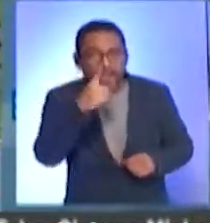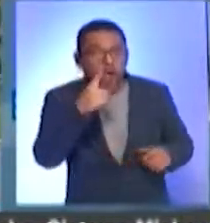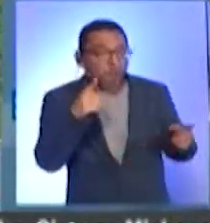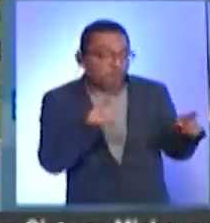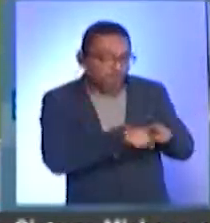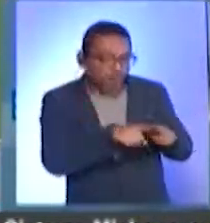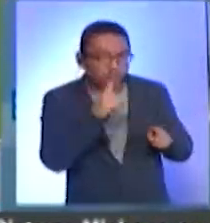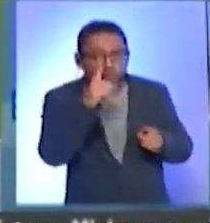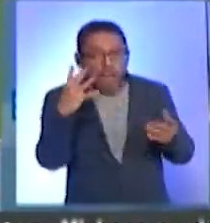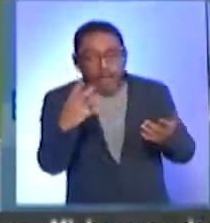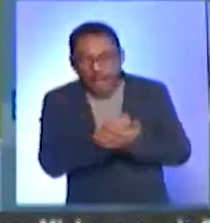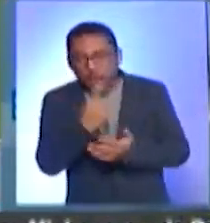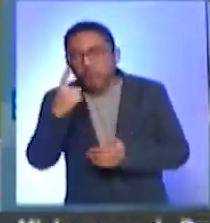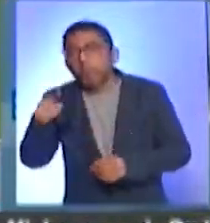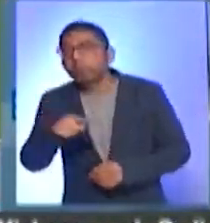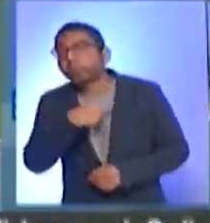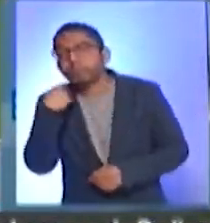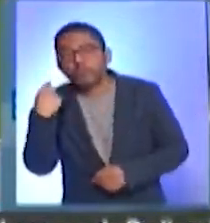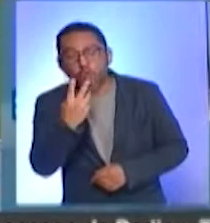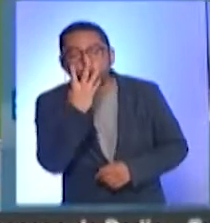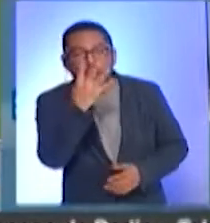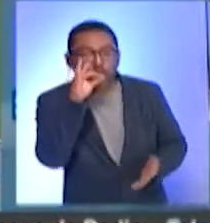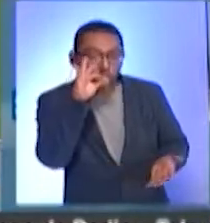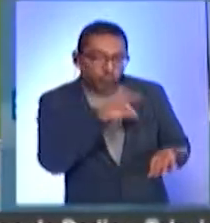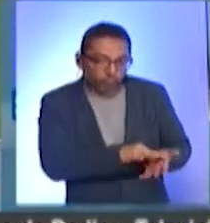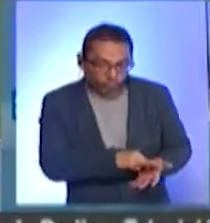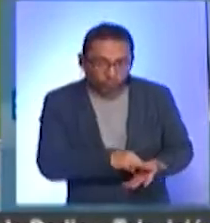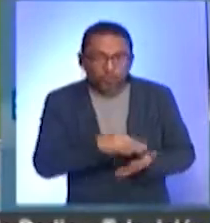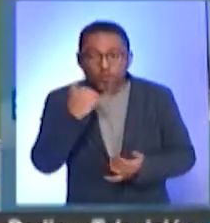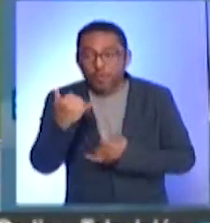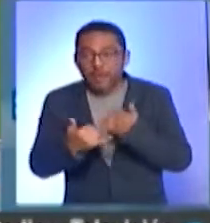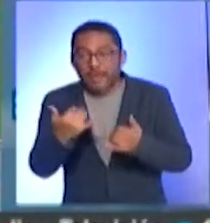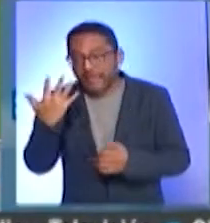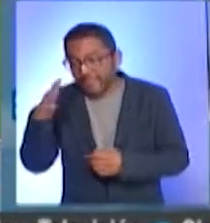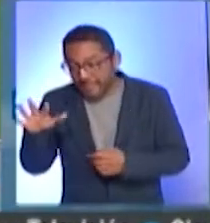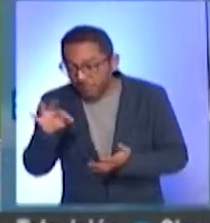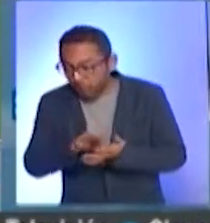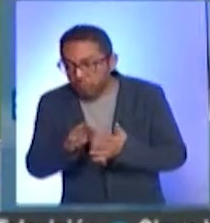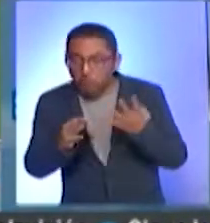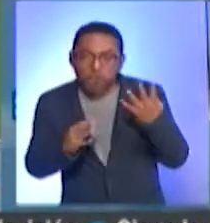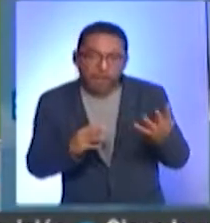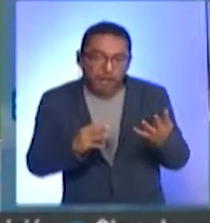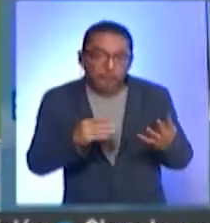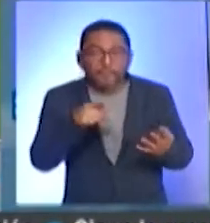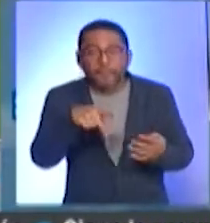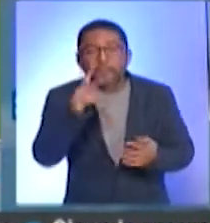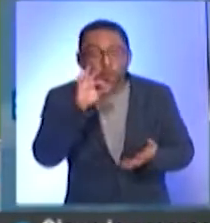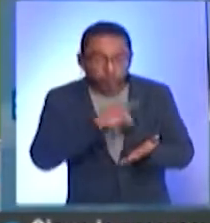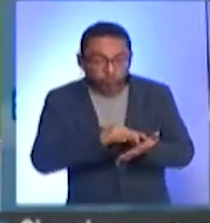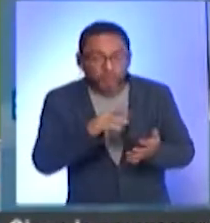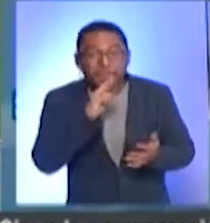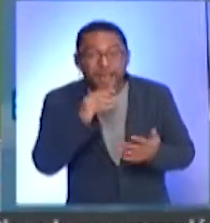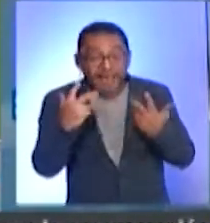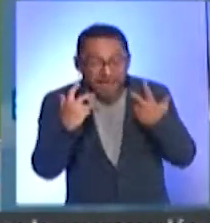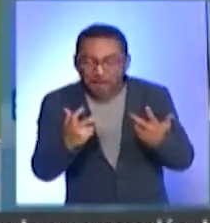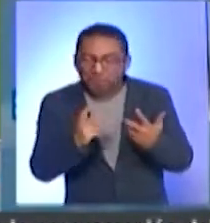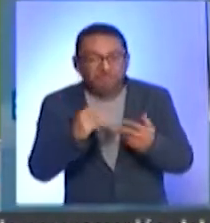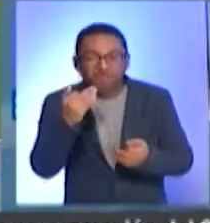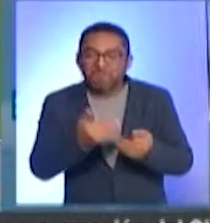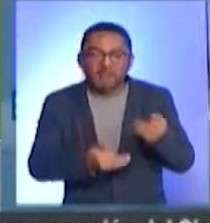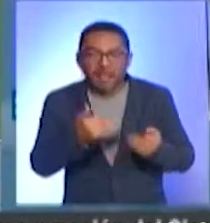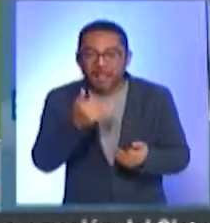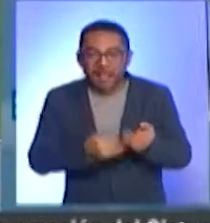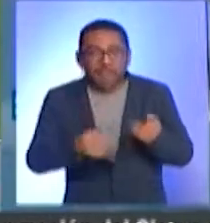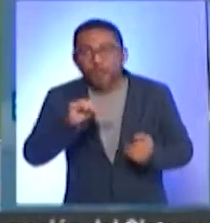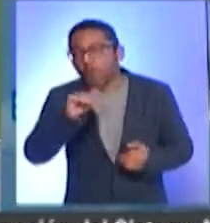una derrota con cuatro puntos conseguidos de 10 que estuvieron en disputa por lo que también su cosecha de unidades no es la deseada por otro lado